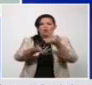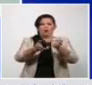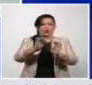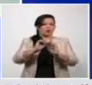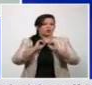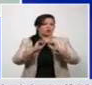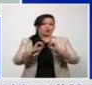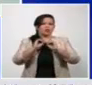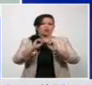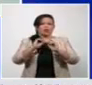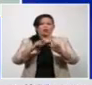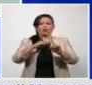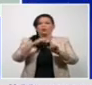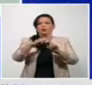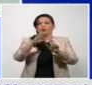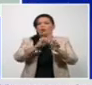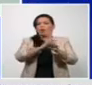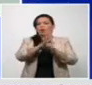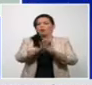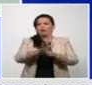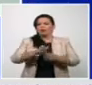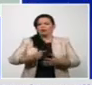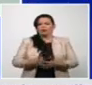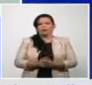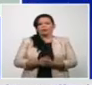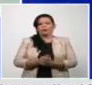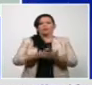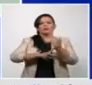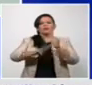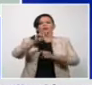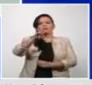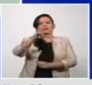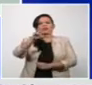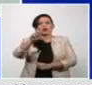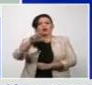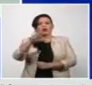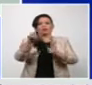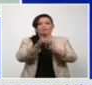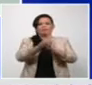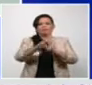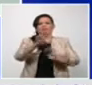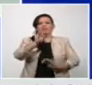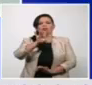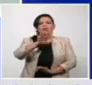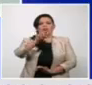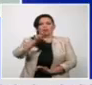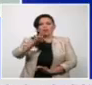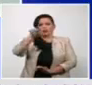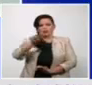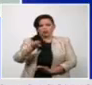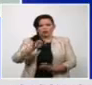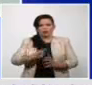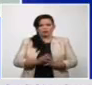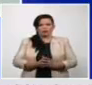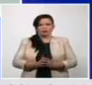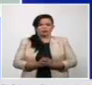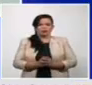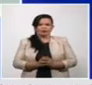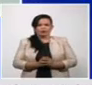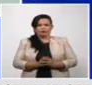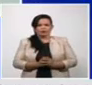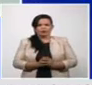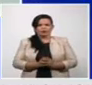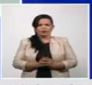de COVID en el día de ayer. Villa Clara confirma 15 casos autóctonos. De Santa